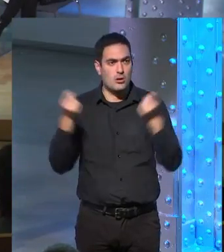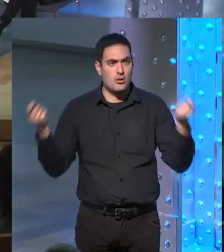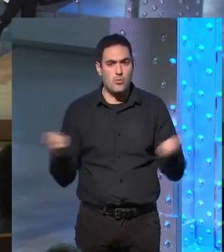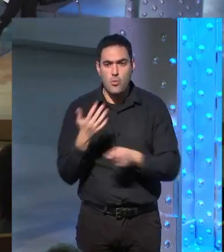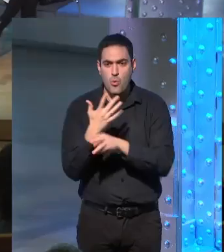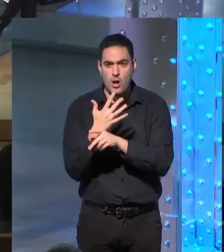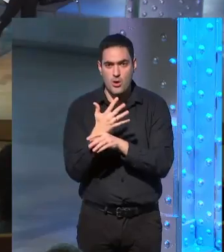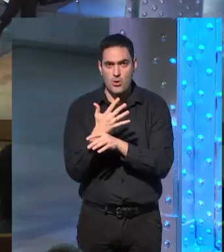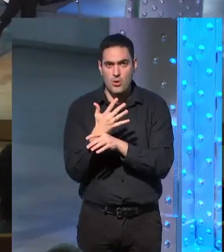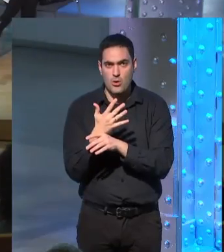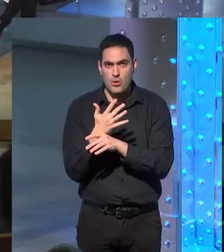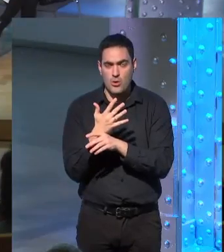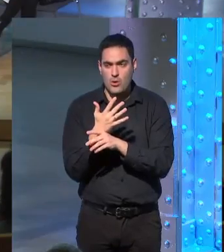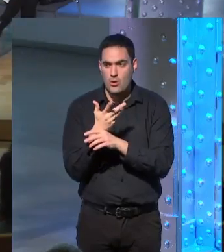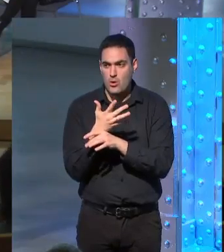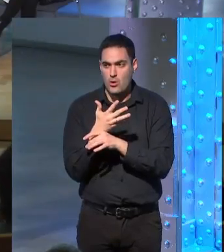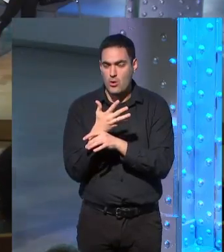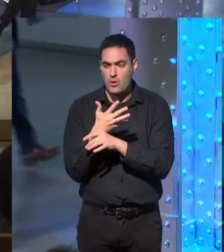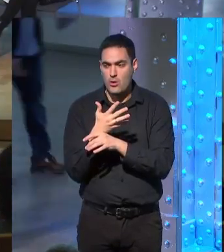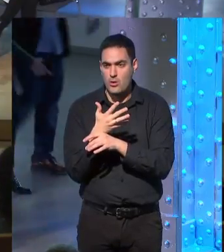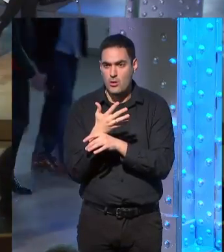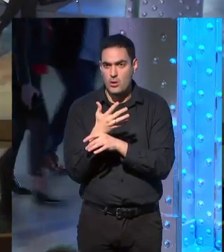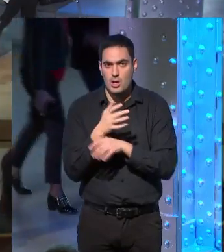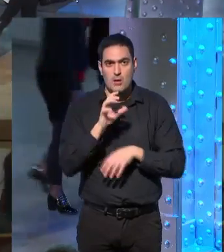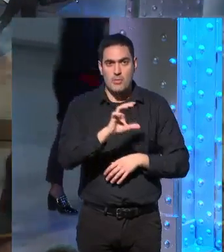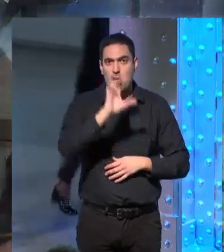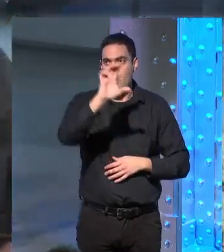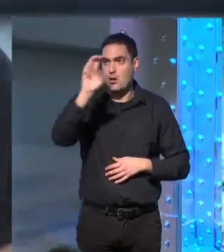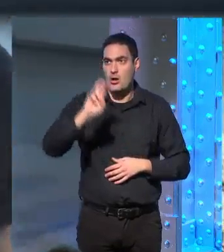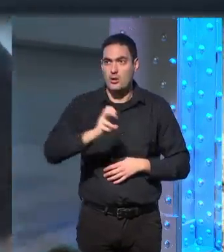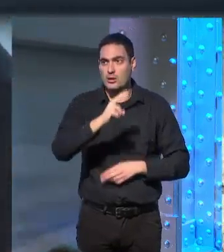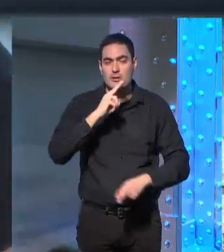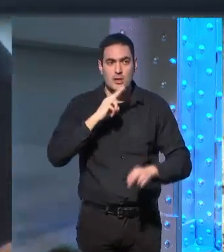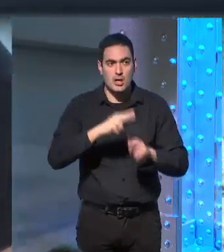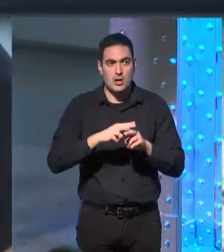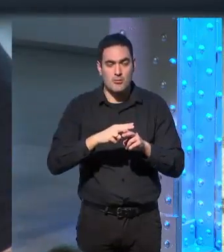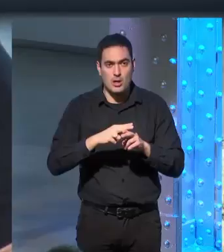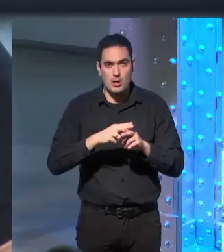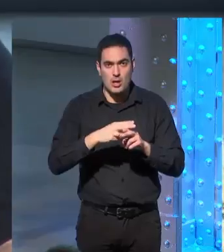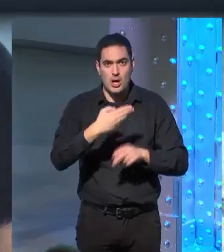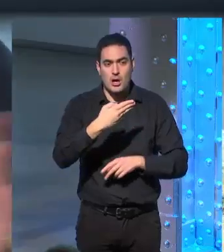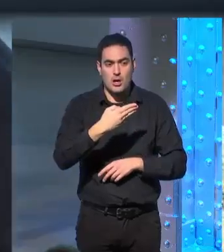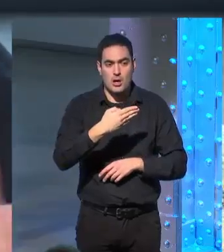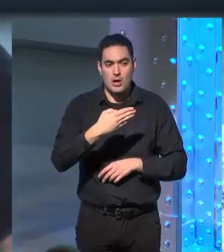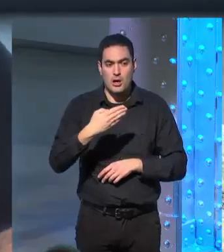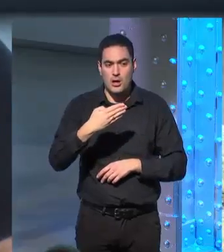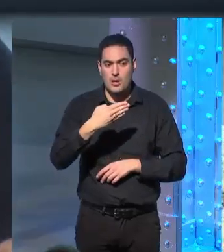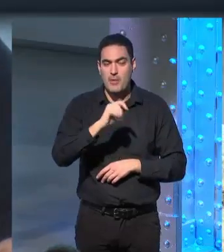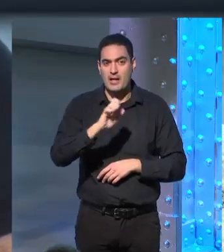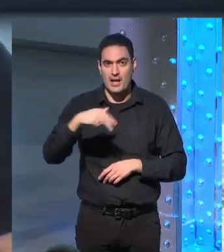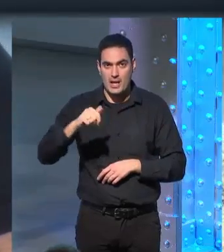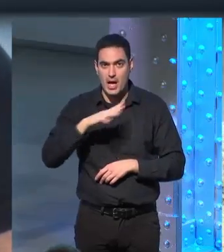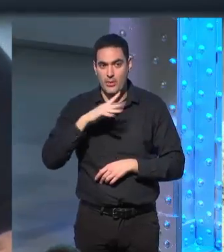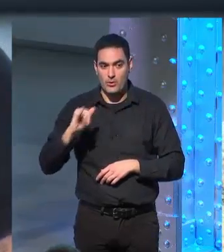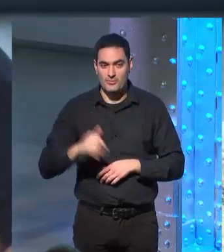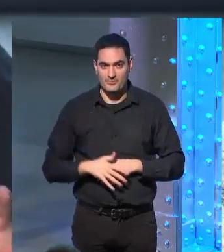un juego que se está dando en otros países que se llama Ballena Azul. Aquí no había habido ningún